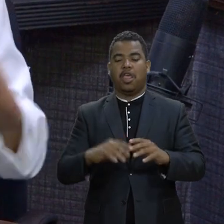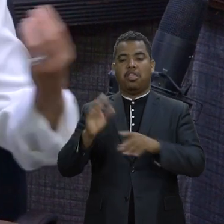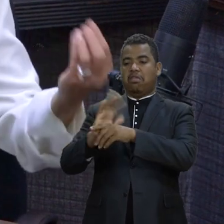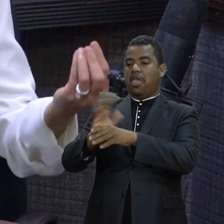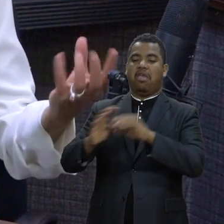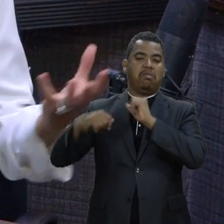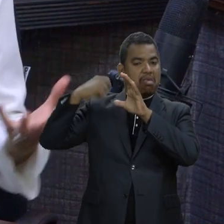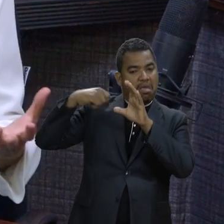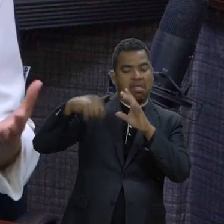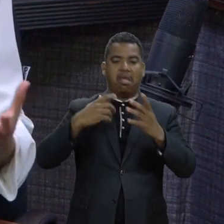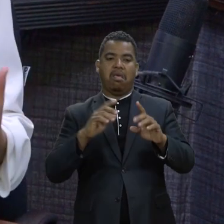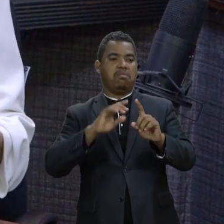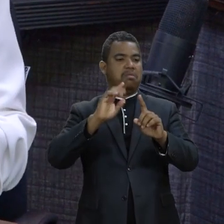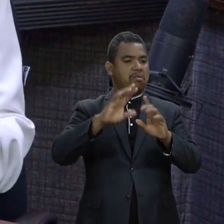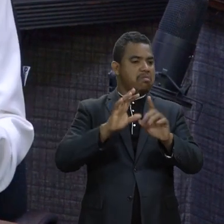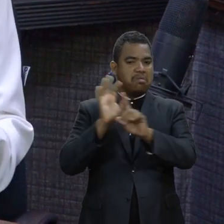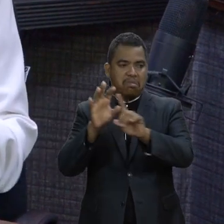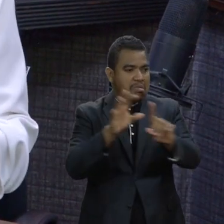Quieren las cosas con mucha facilidad.